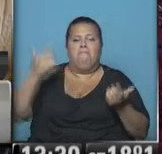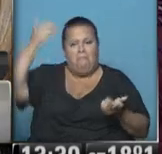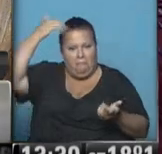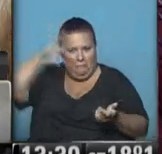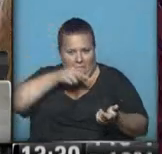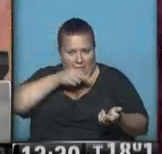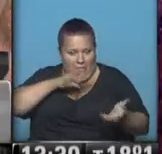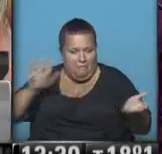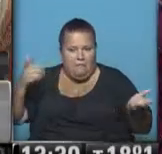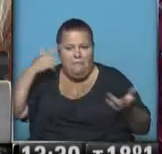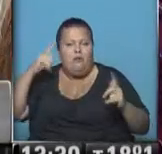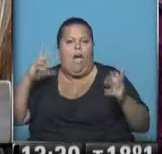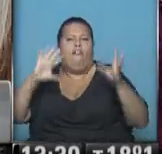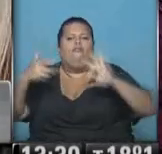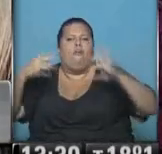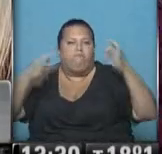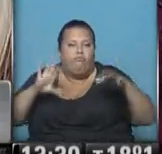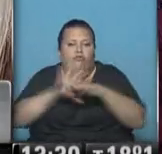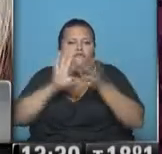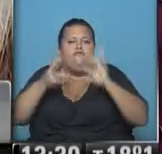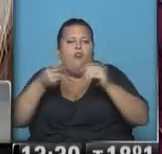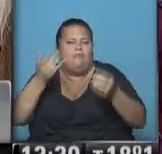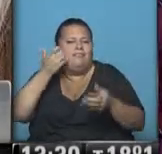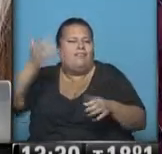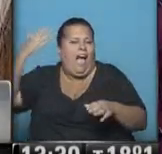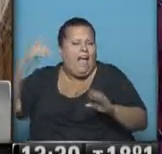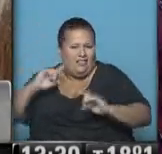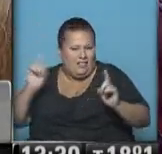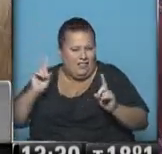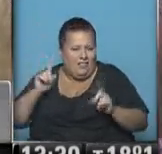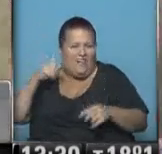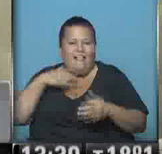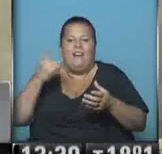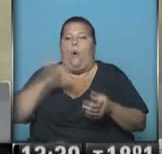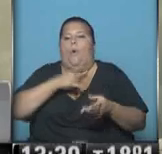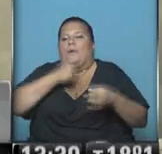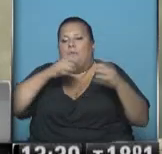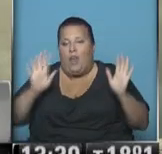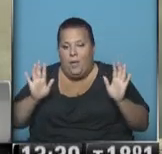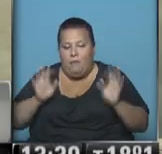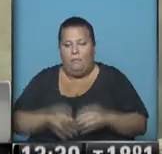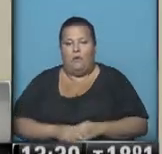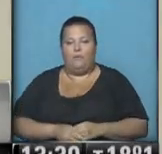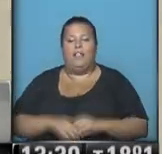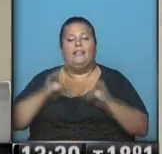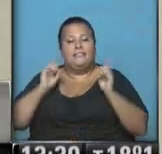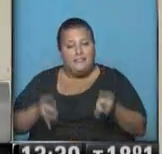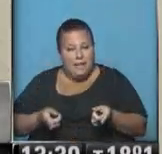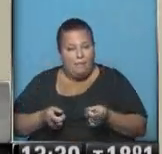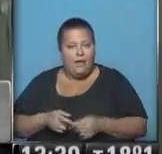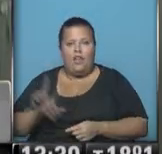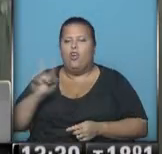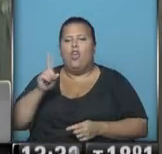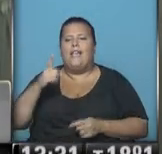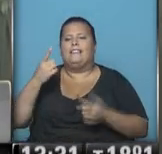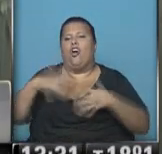cabeza, digamos, los moldes, ¿no? Los moldes ya establecidos por la academia, por ejemplo. Y además, no es la patria